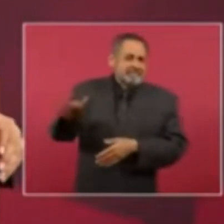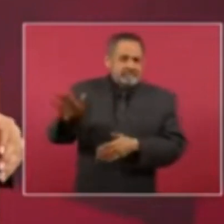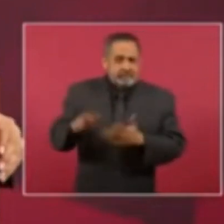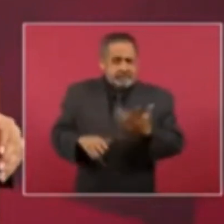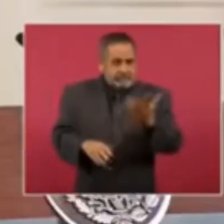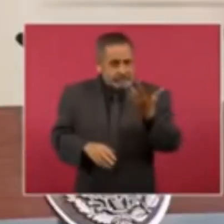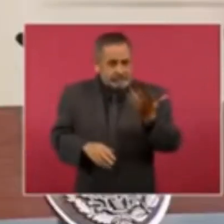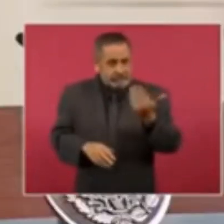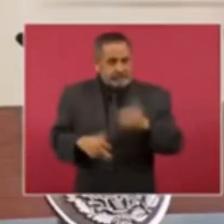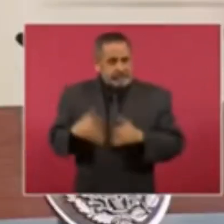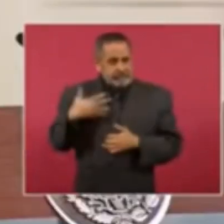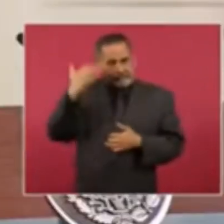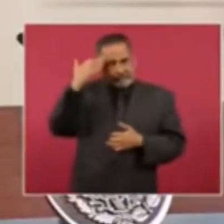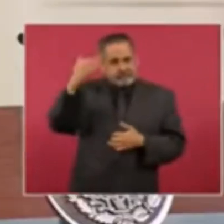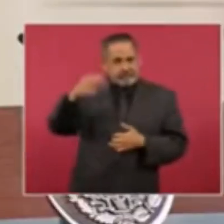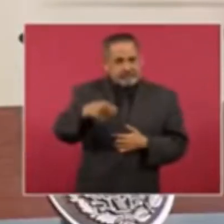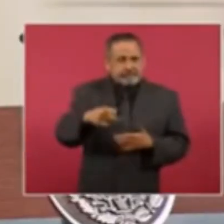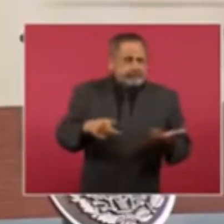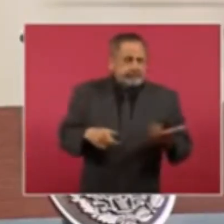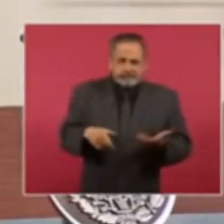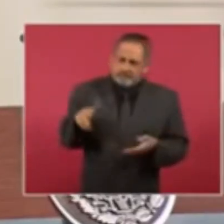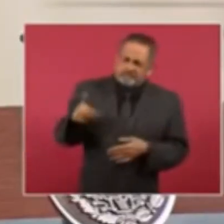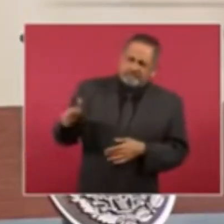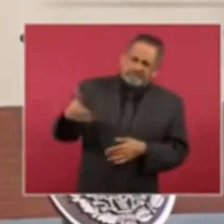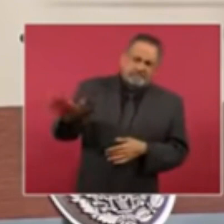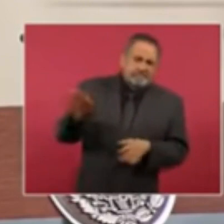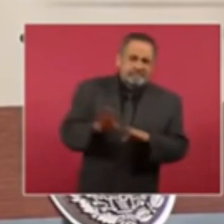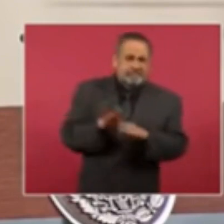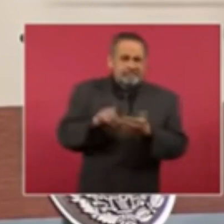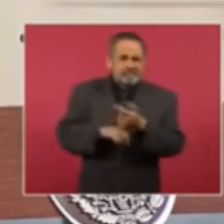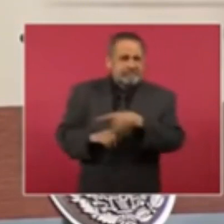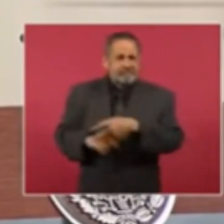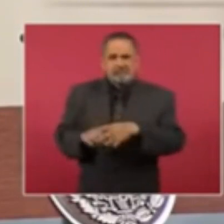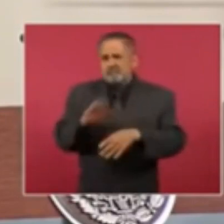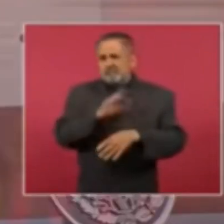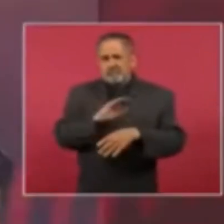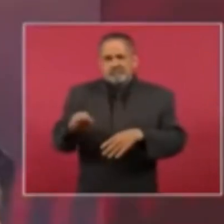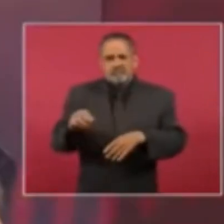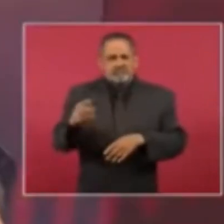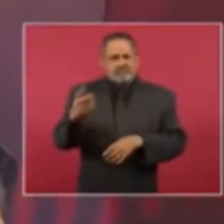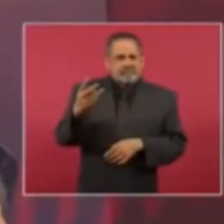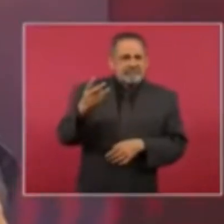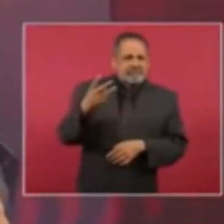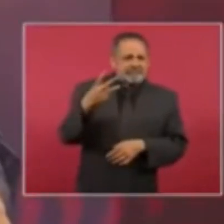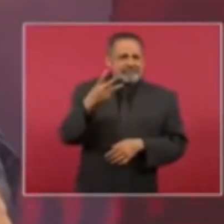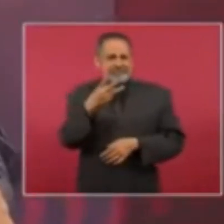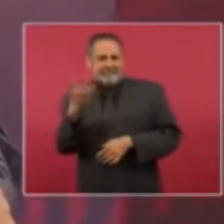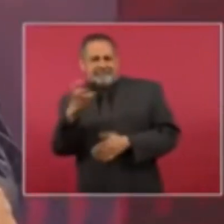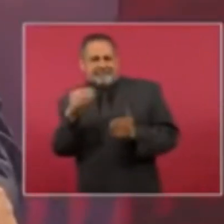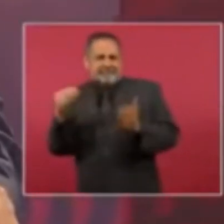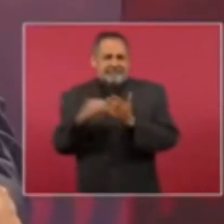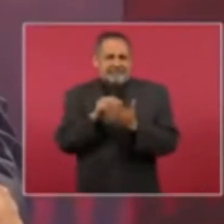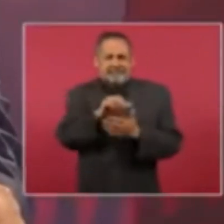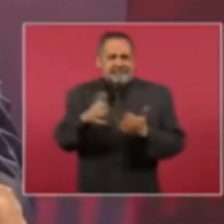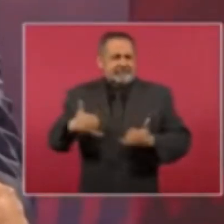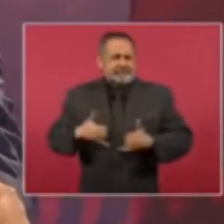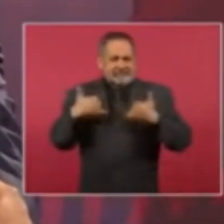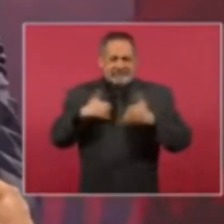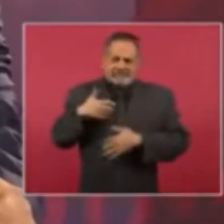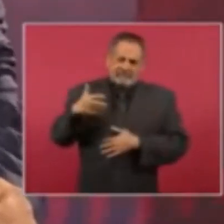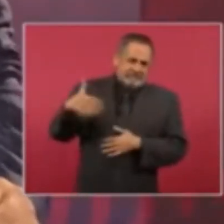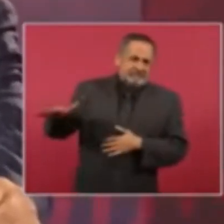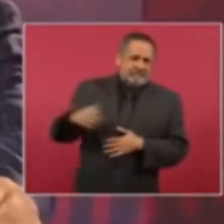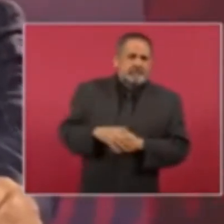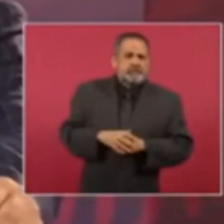En aquellos tiempos se rechazaba alrededor de 300,000 jóvenes al